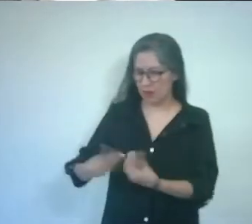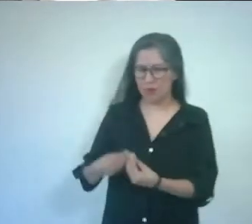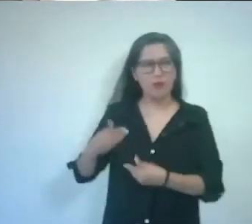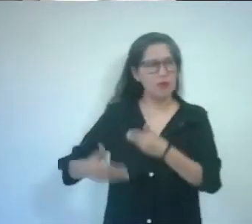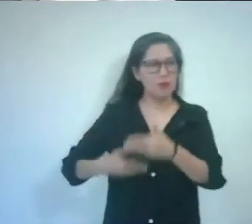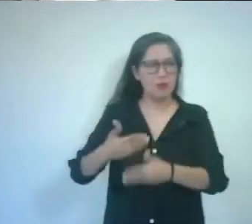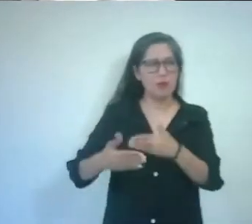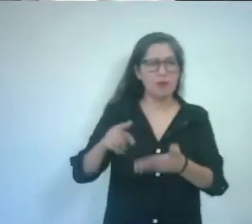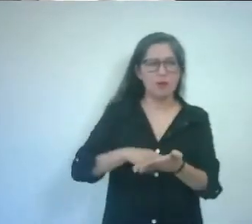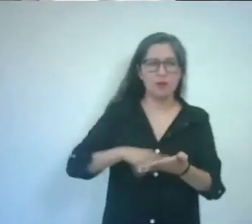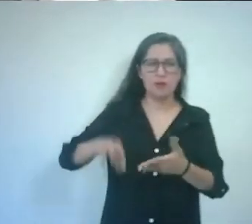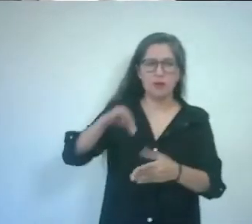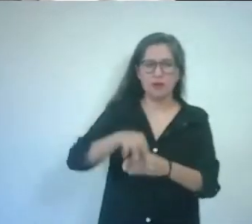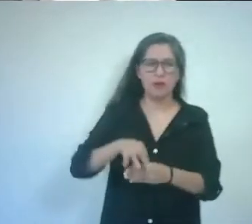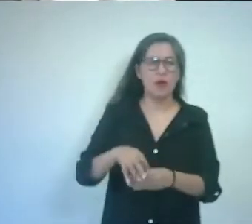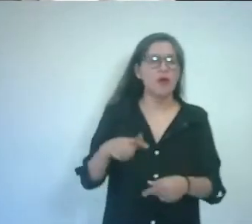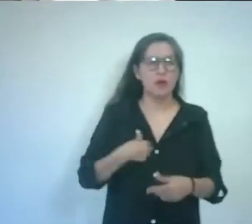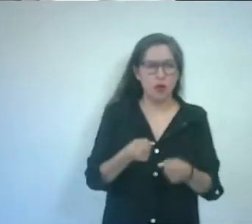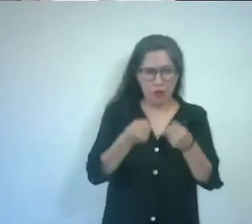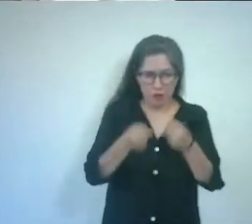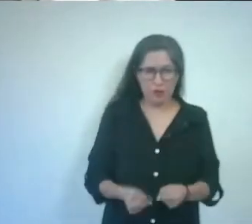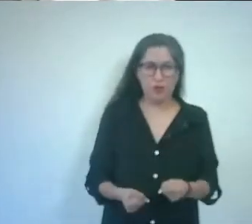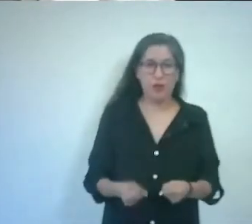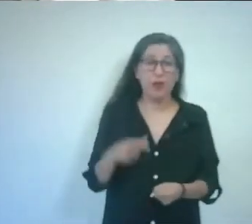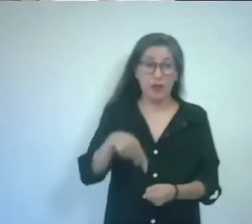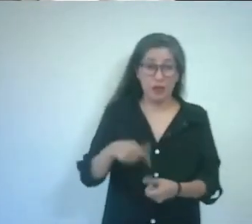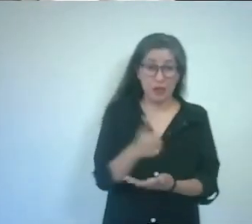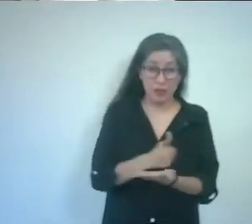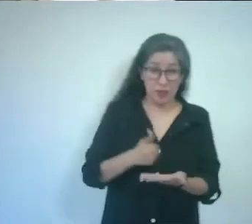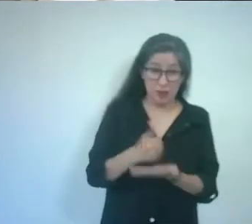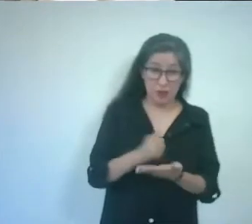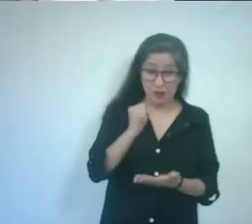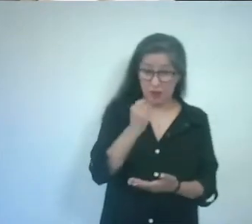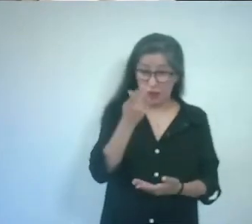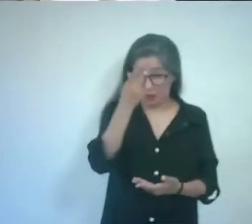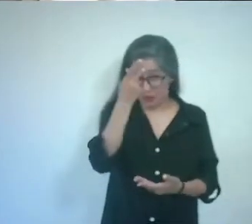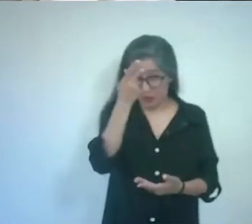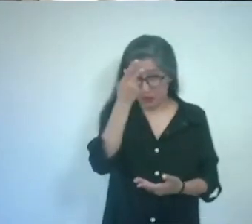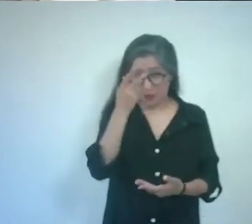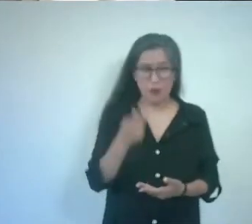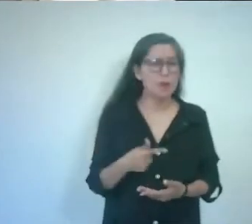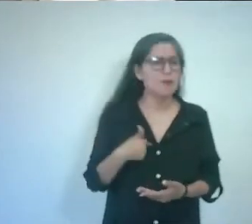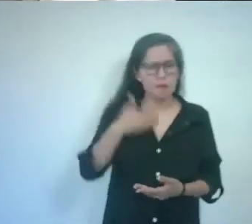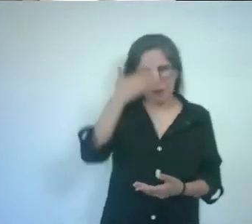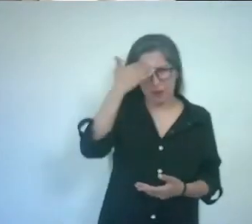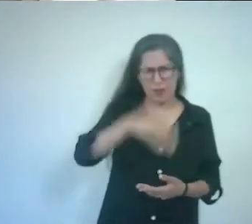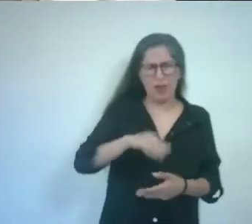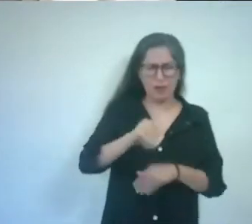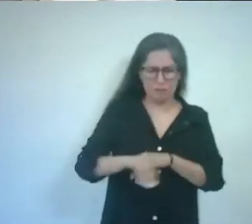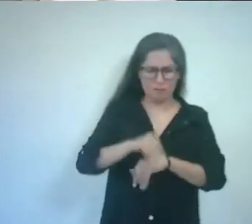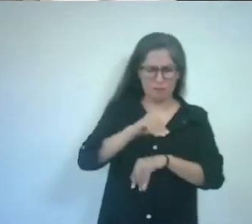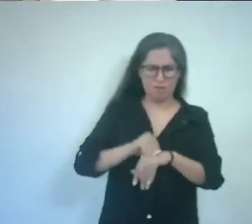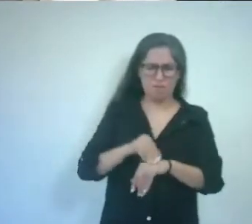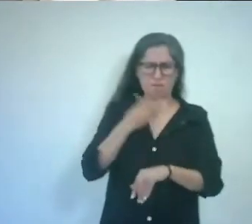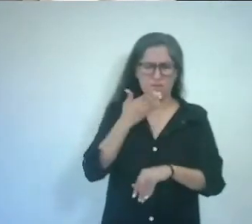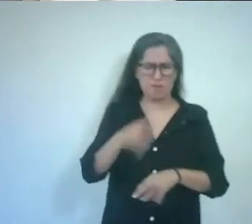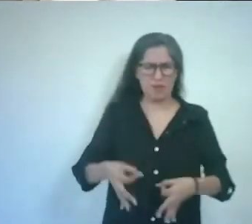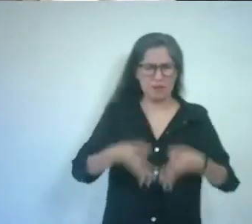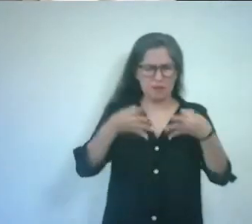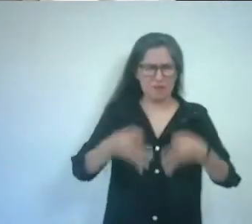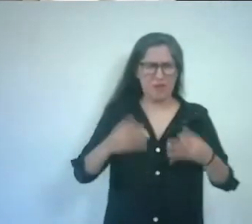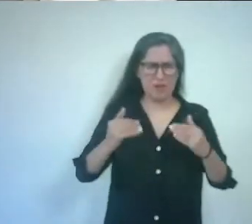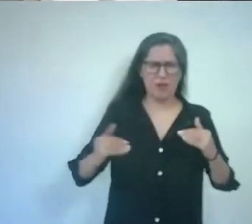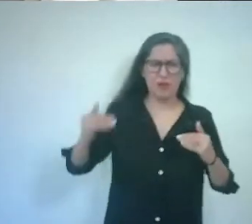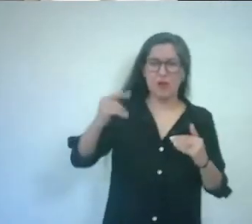Segura estoy de que una vez más la ciudadanía potosina sabrá comportarse a la altura y sabrá hacer